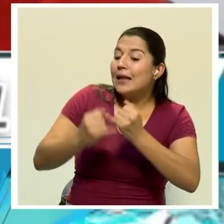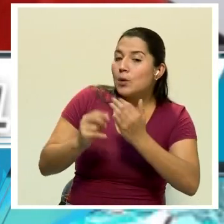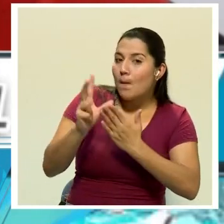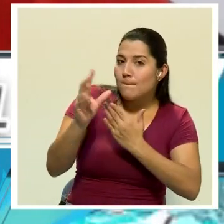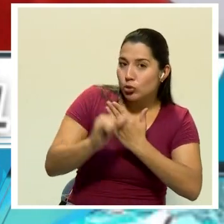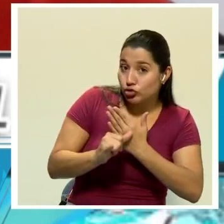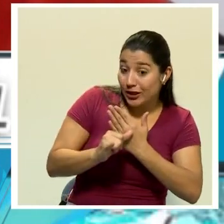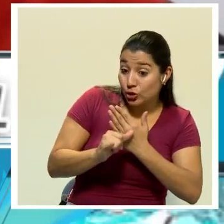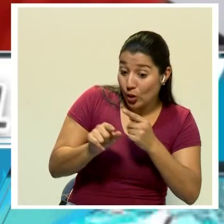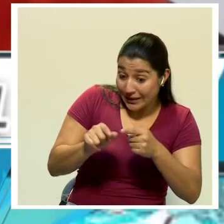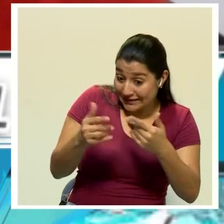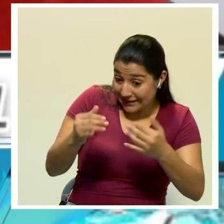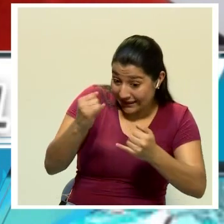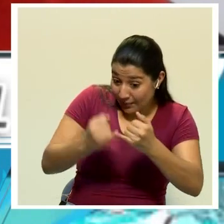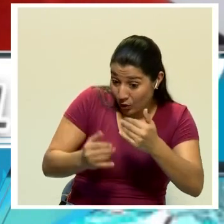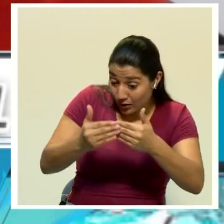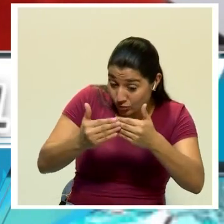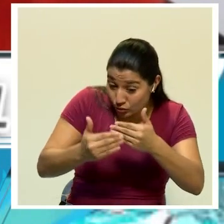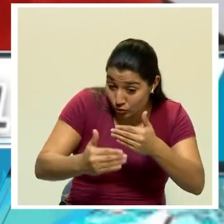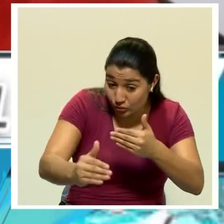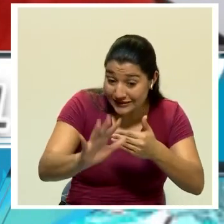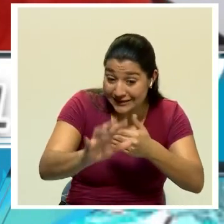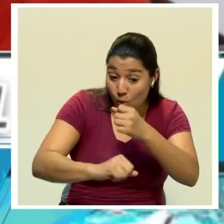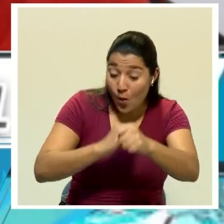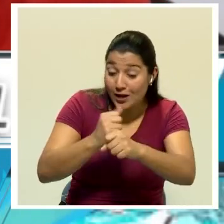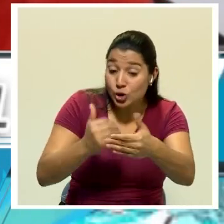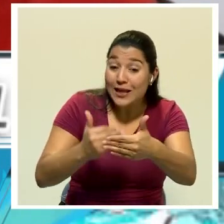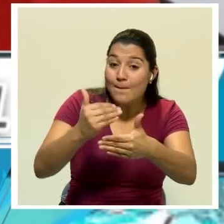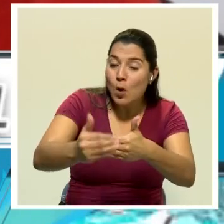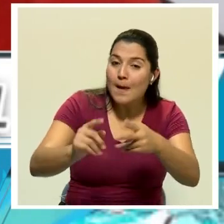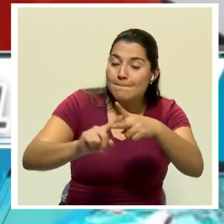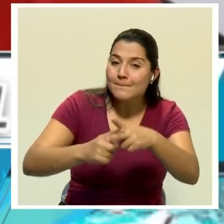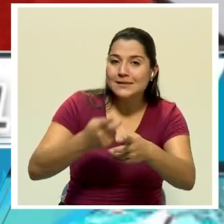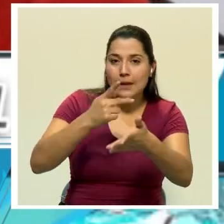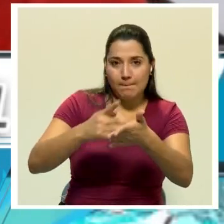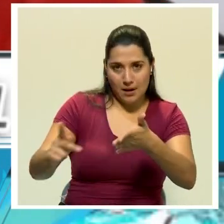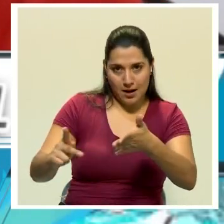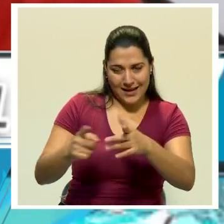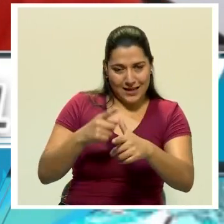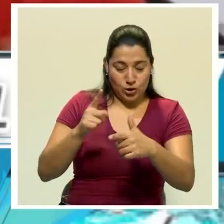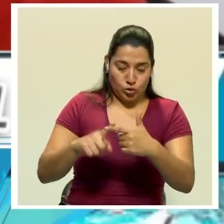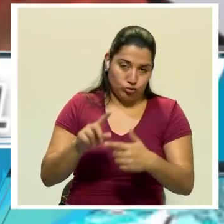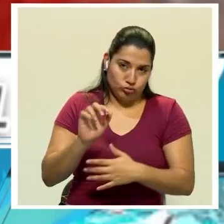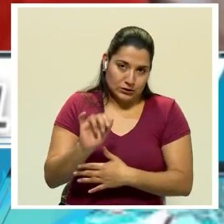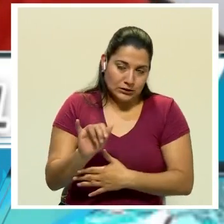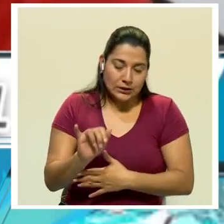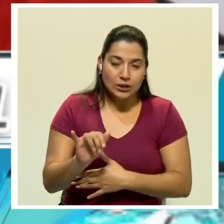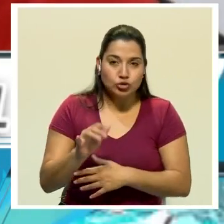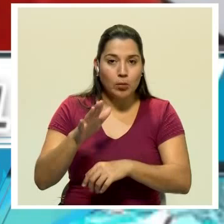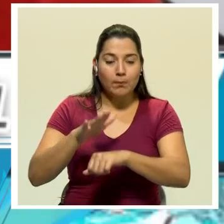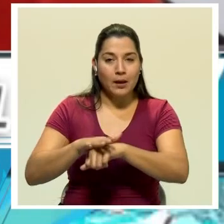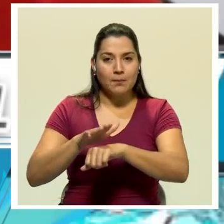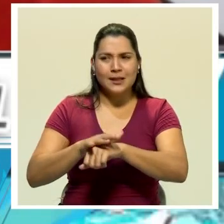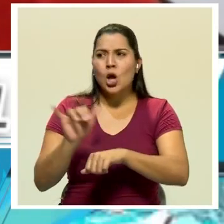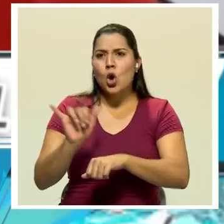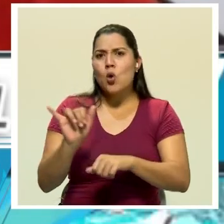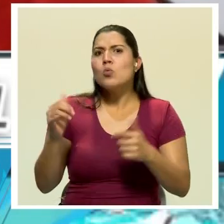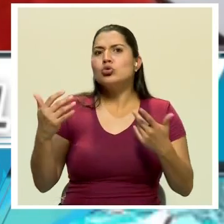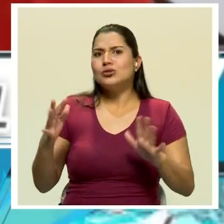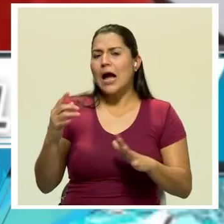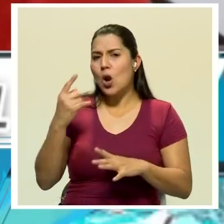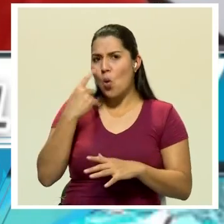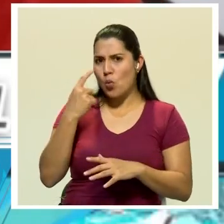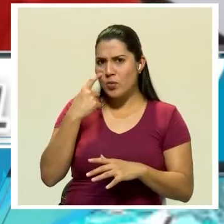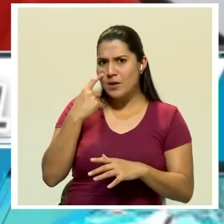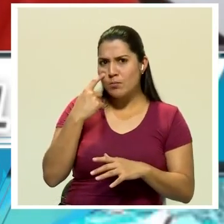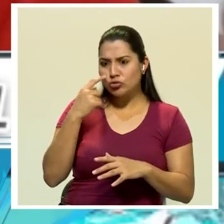ahí tiene 5 años para empezar a pagar. Entonces, eso evidentemente hace, como lo hemos visto en los medios